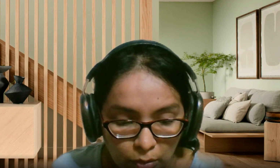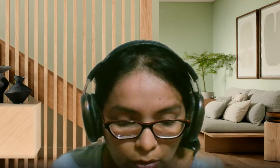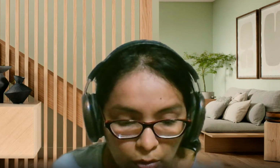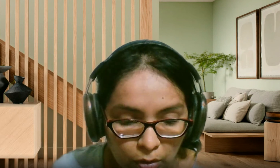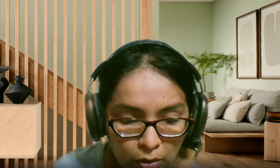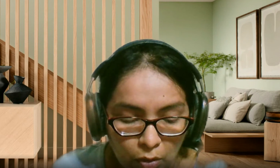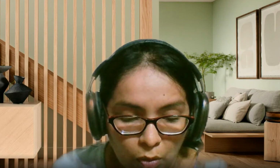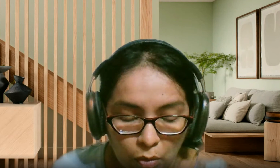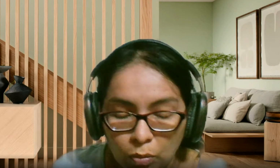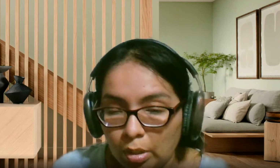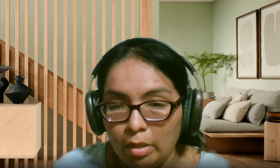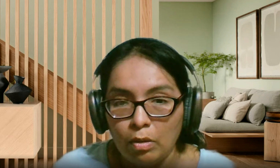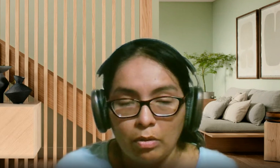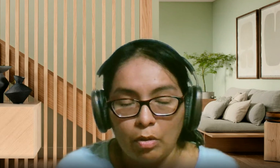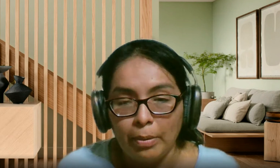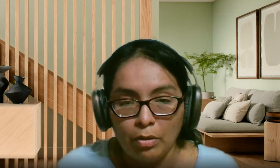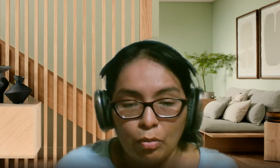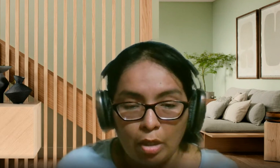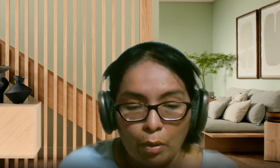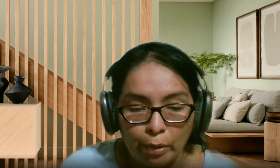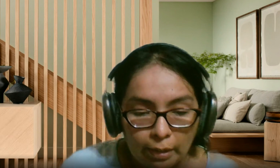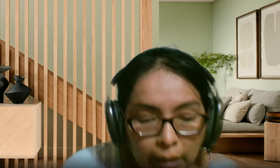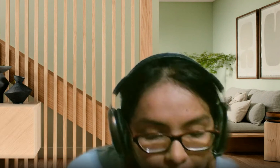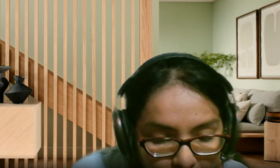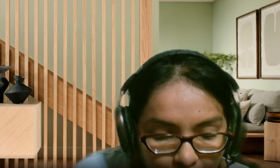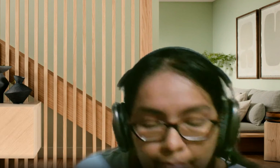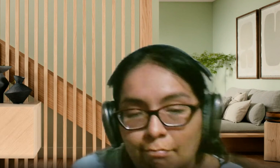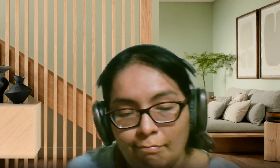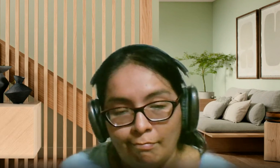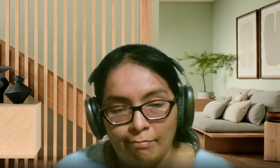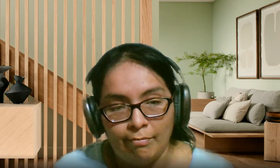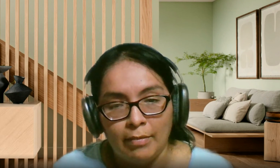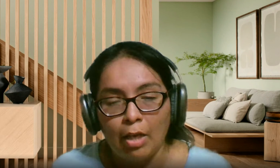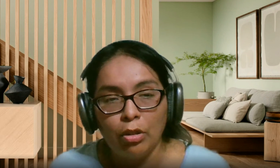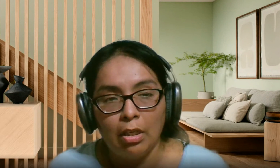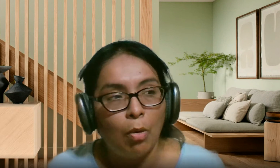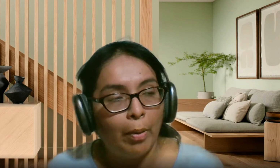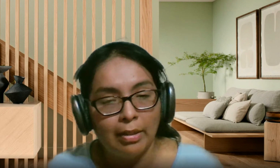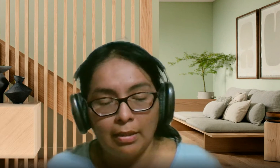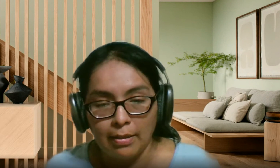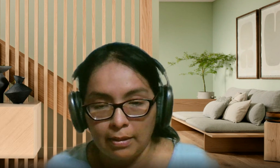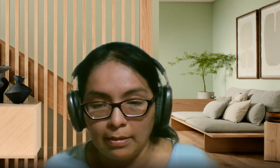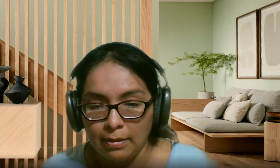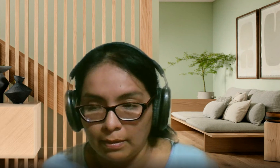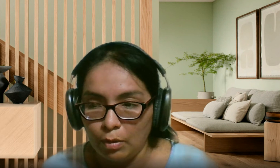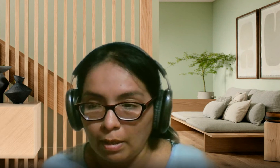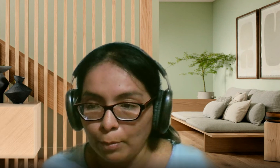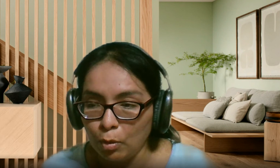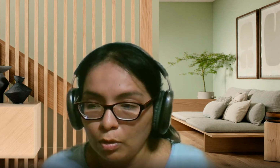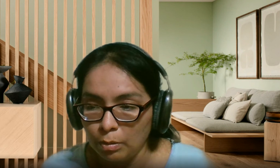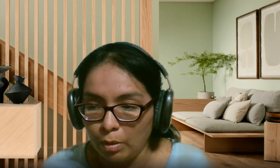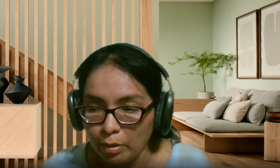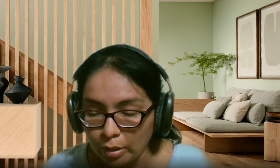alguna situación ocurre, ¿no? Cometes un error y ya no tenemos vuelta atrás en ese sentido. En